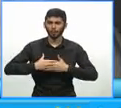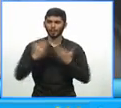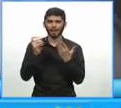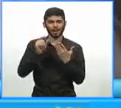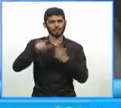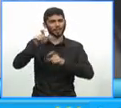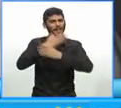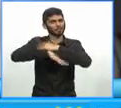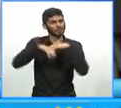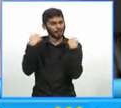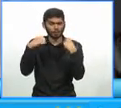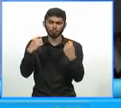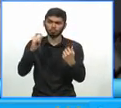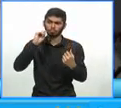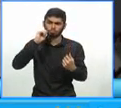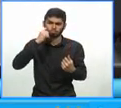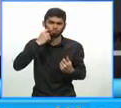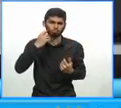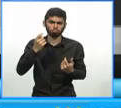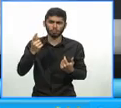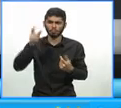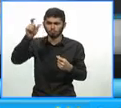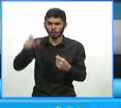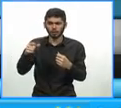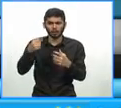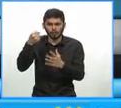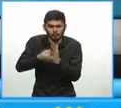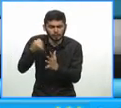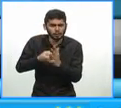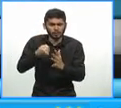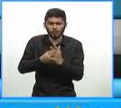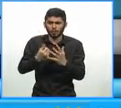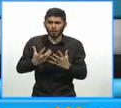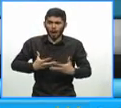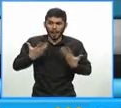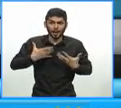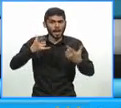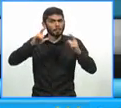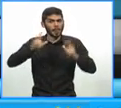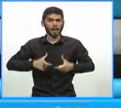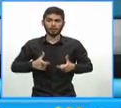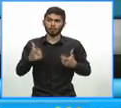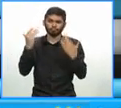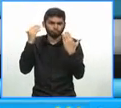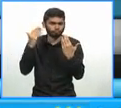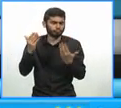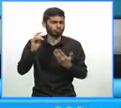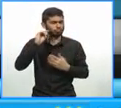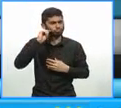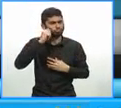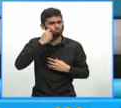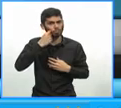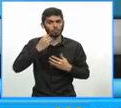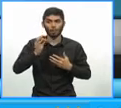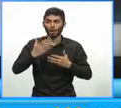deportista paralímpico, a sus esfuerzos, a sus alegrías, a sus medallas que trae acá en Argentina. Así que lo que